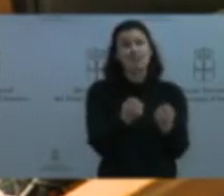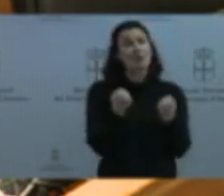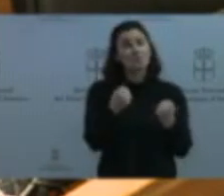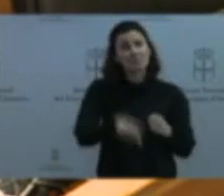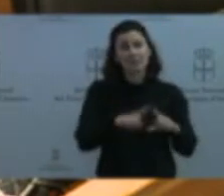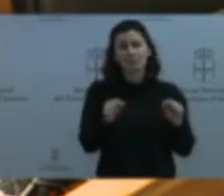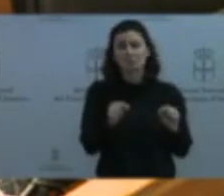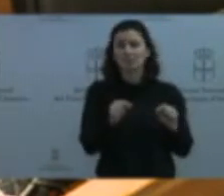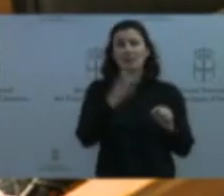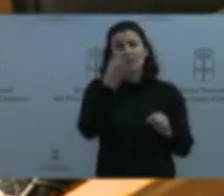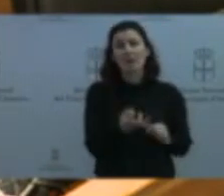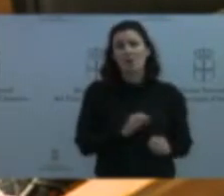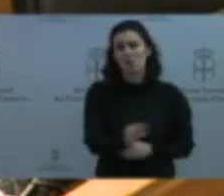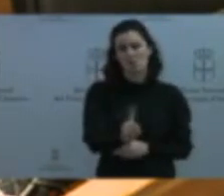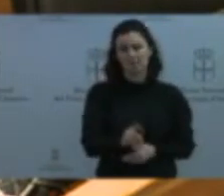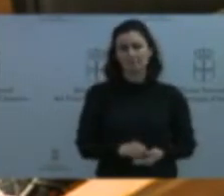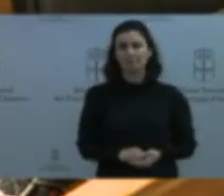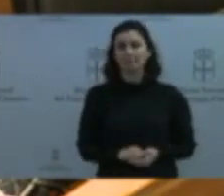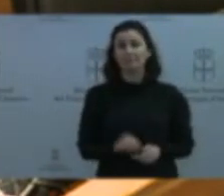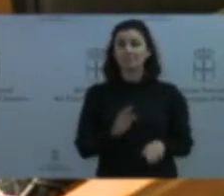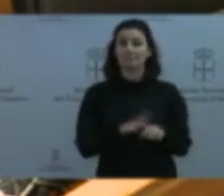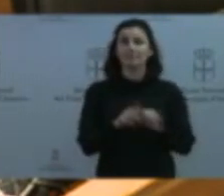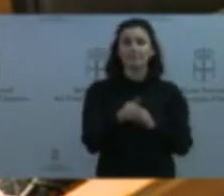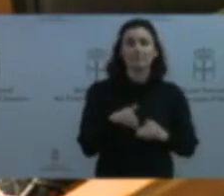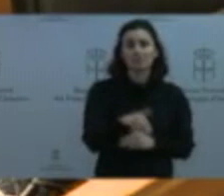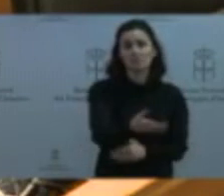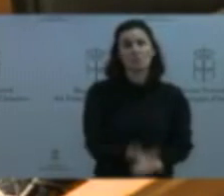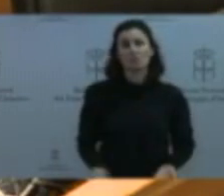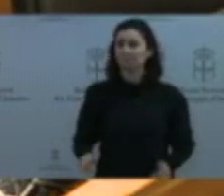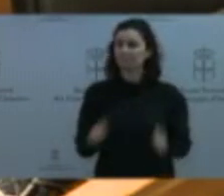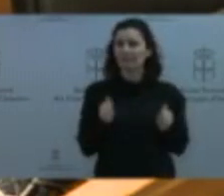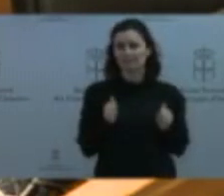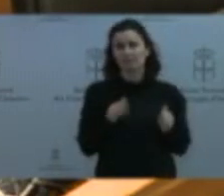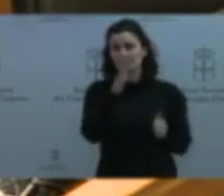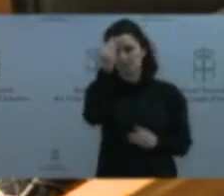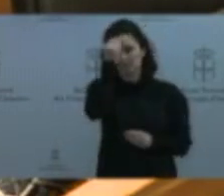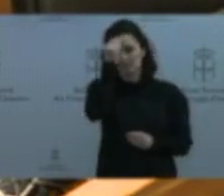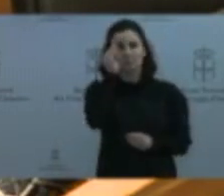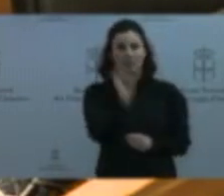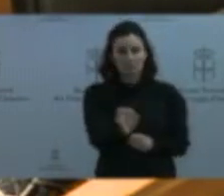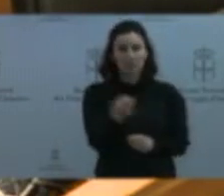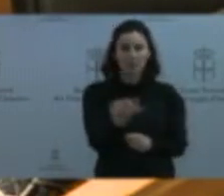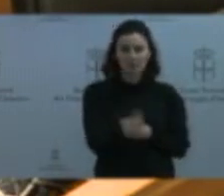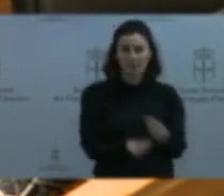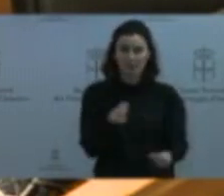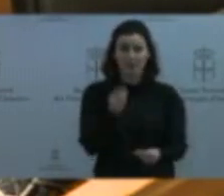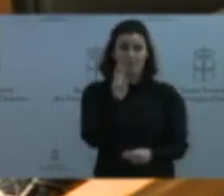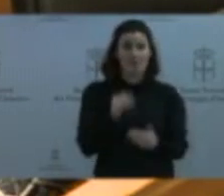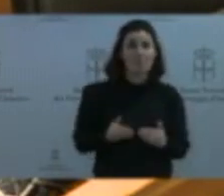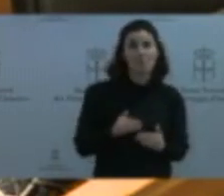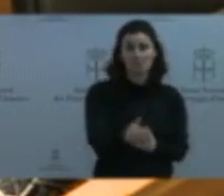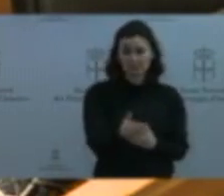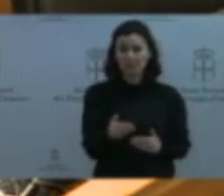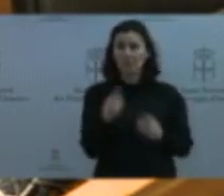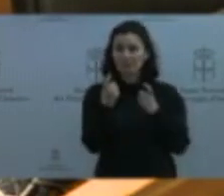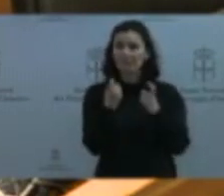Y para evitarla en el futuro, porque creemos que es lo que hay que hacer, hay que tener visión de futuro, intentar corregir lo que se hizo mal en el